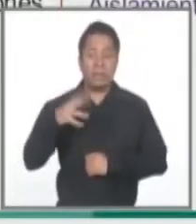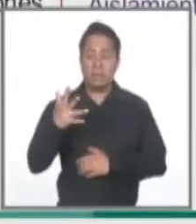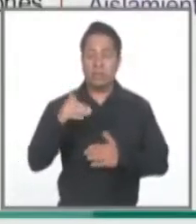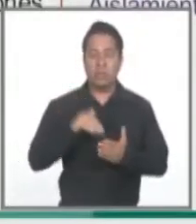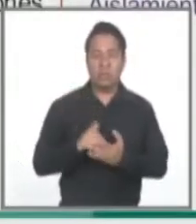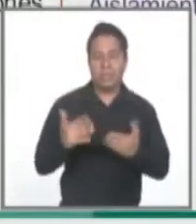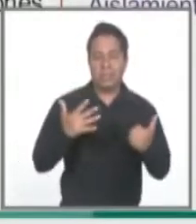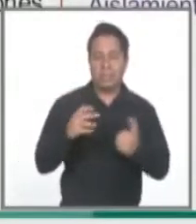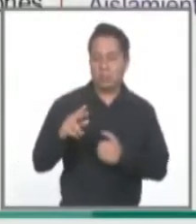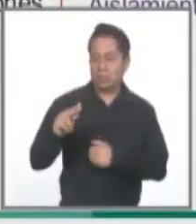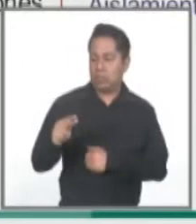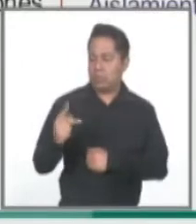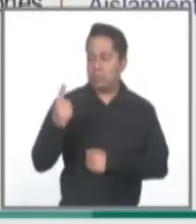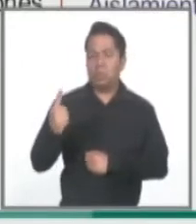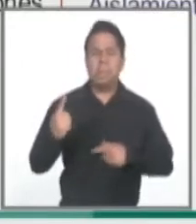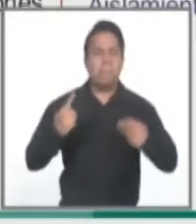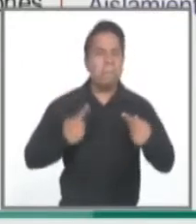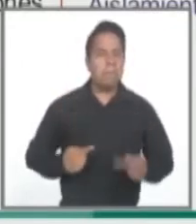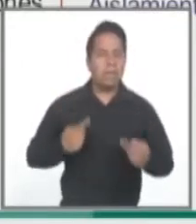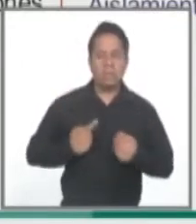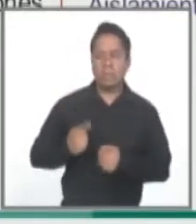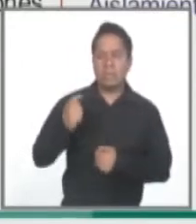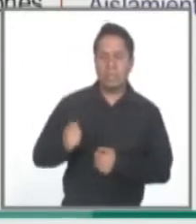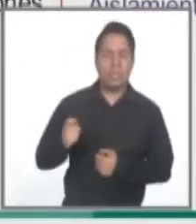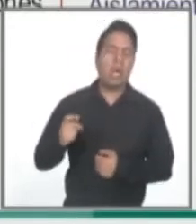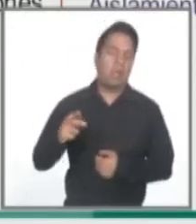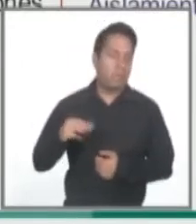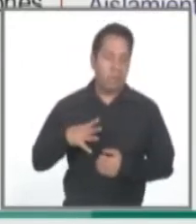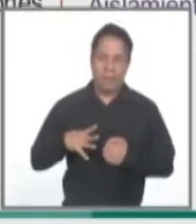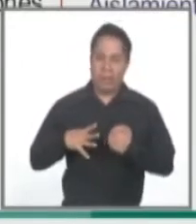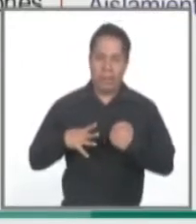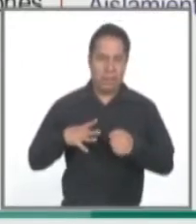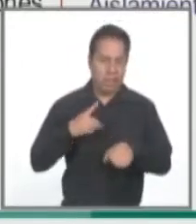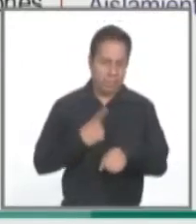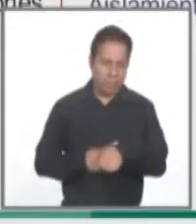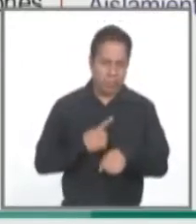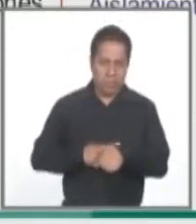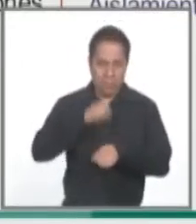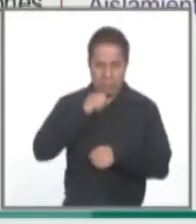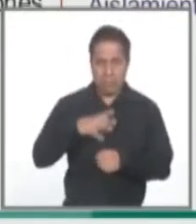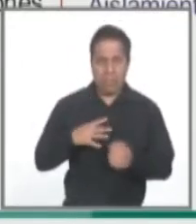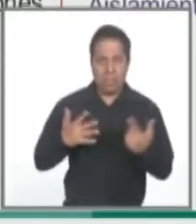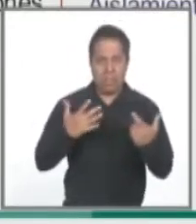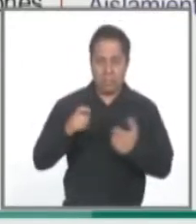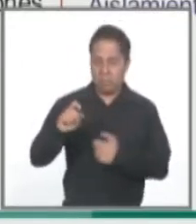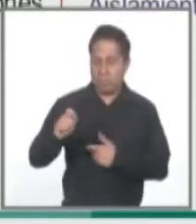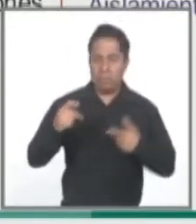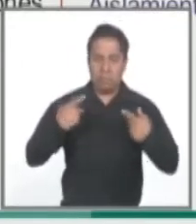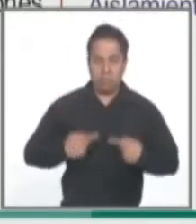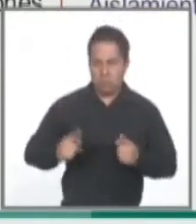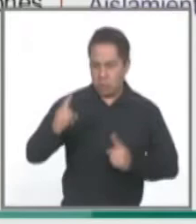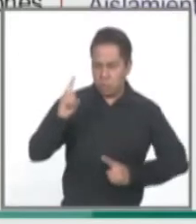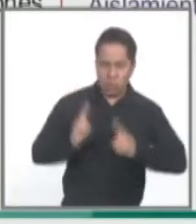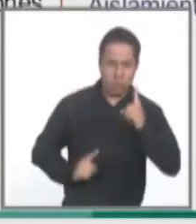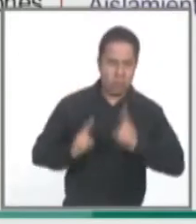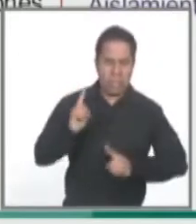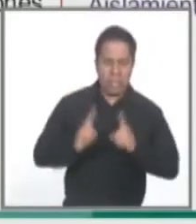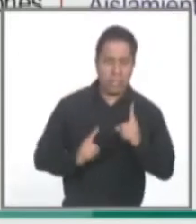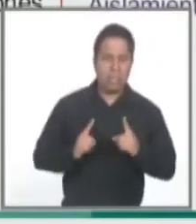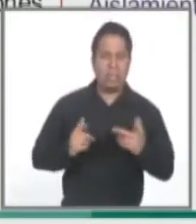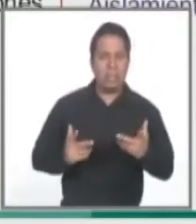mil 681 fueron casos negativos tenemos 720 casos sospechosos